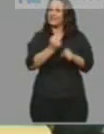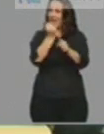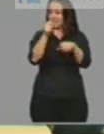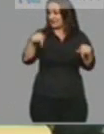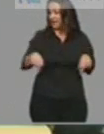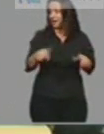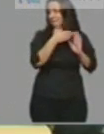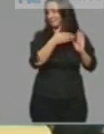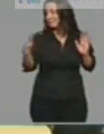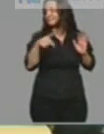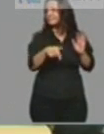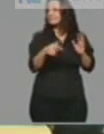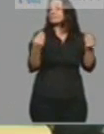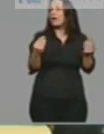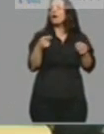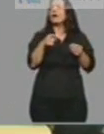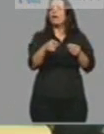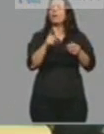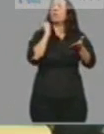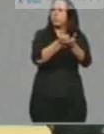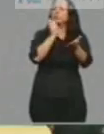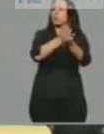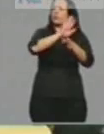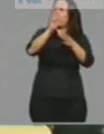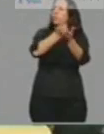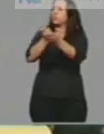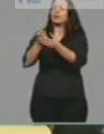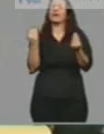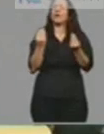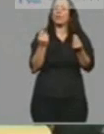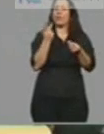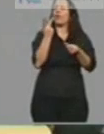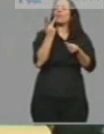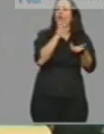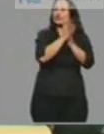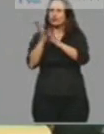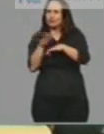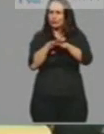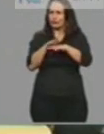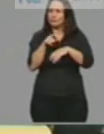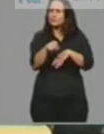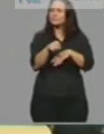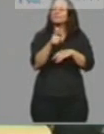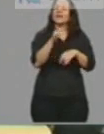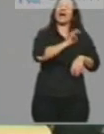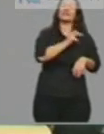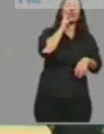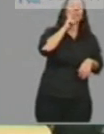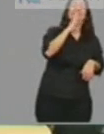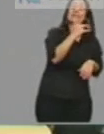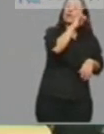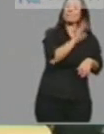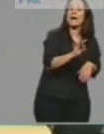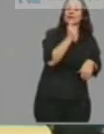fecha se hicieron importantes pagos basados en dos reestructuraciones. En el año 2005, en marzo